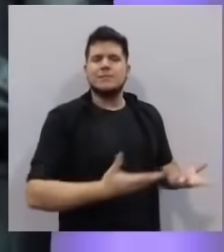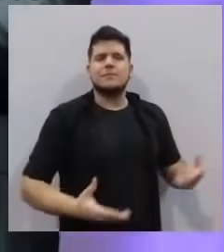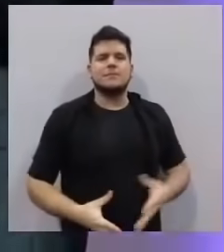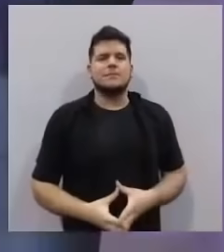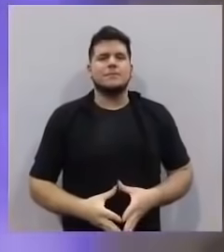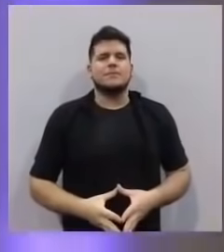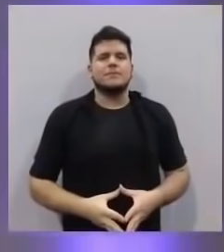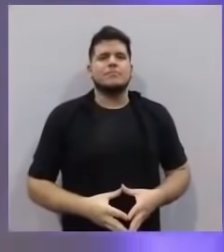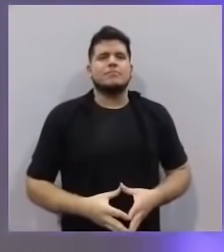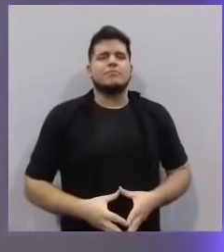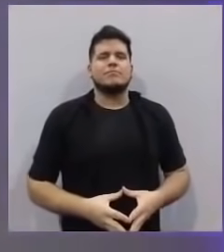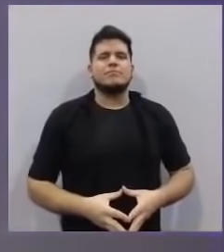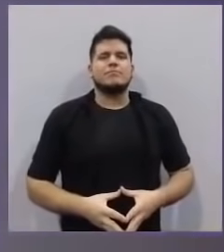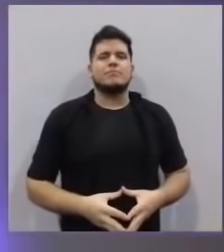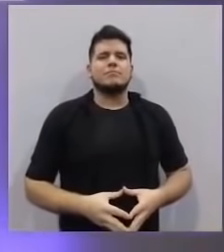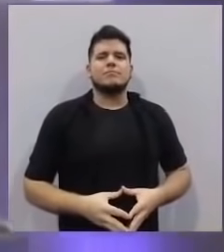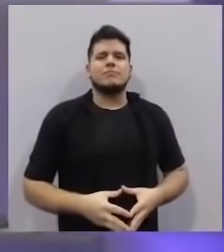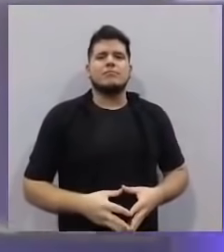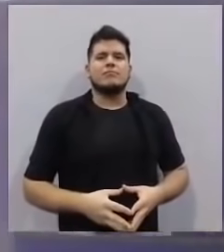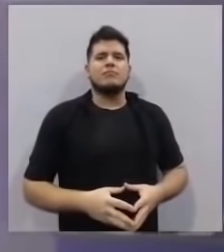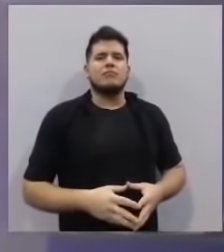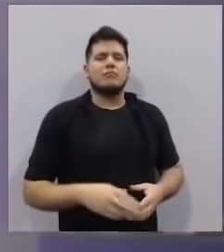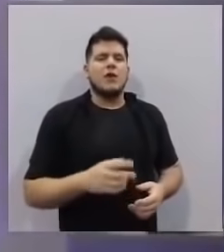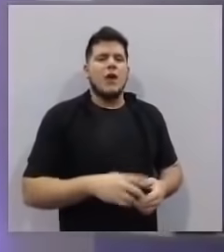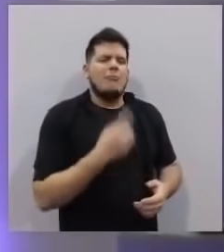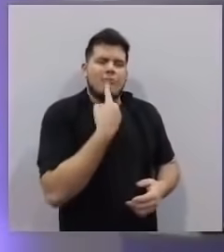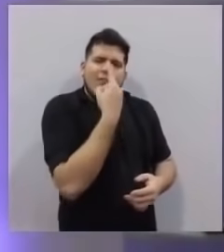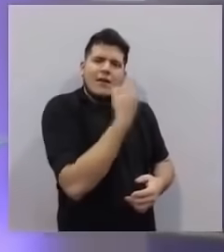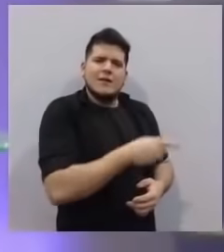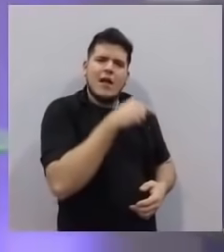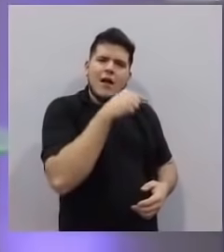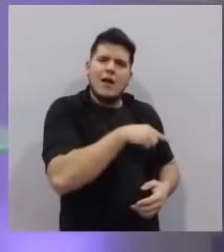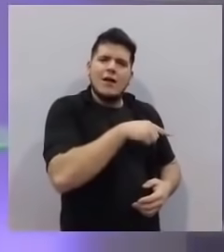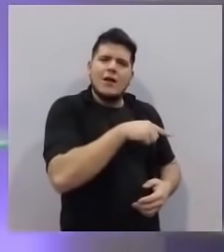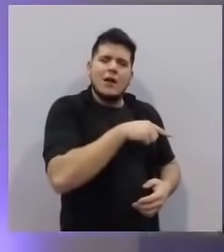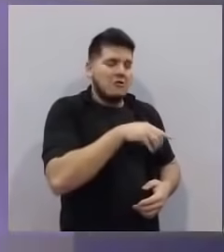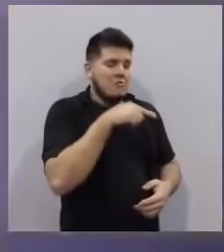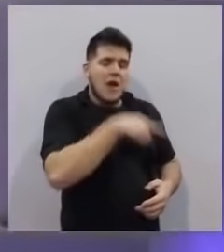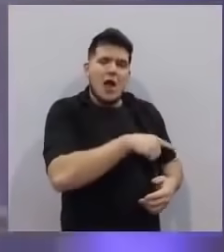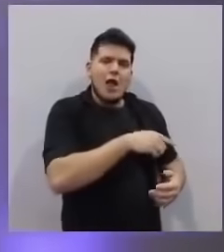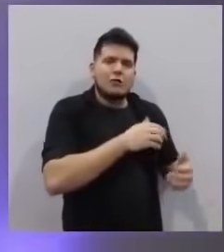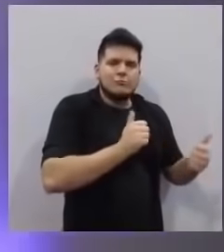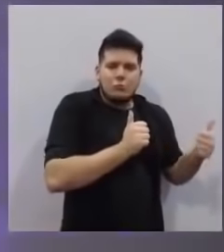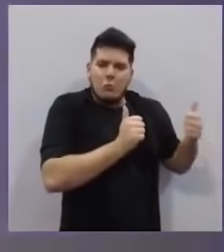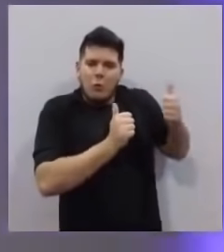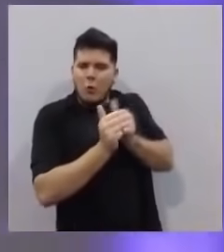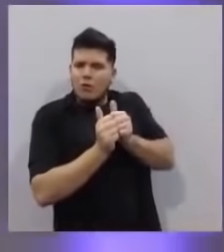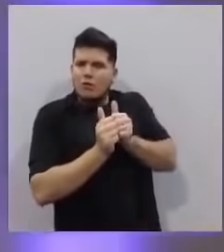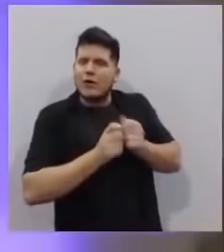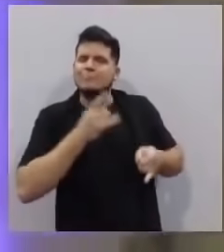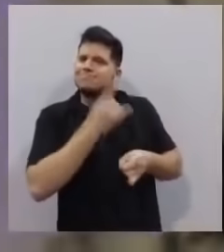tú siempre estás conmigo y todas mis cosas día conmigo todas cuantas digo la otra